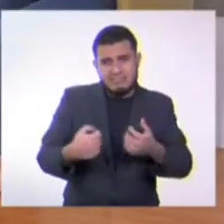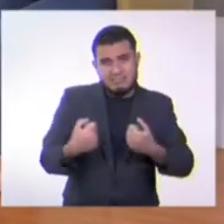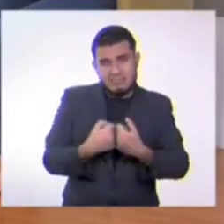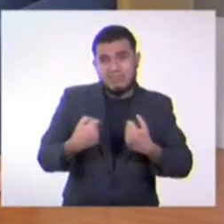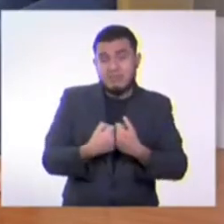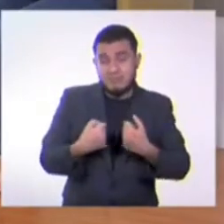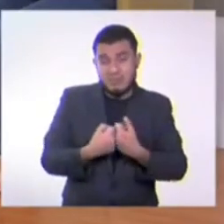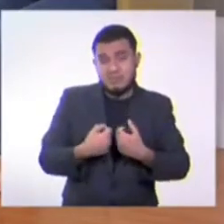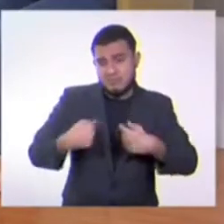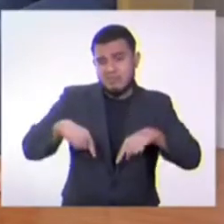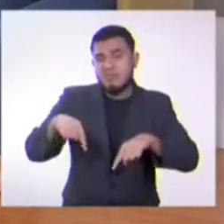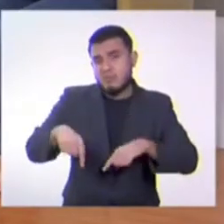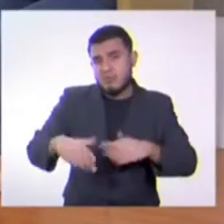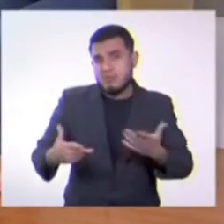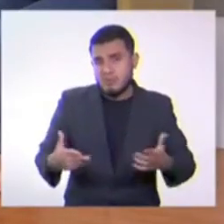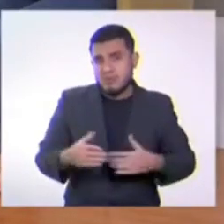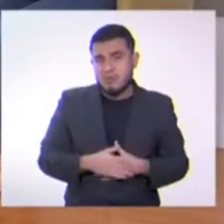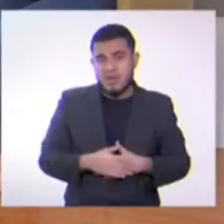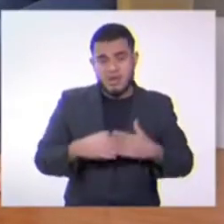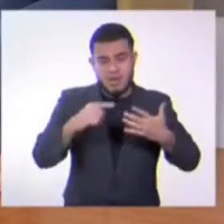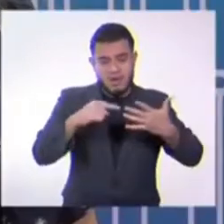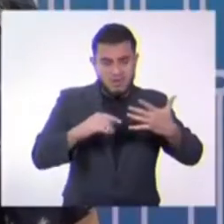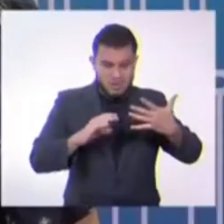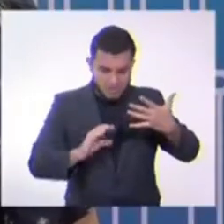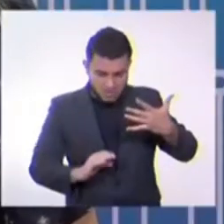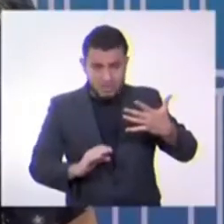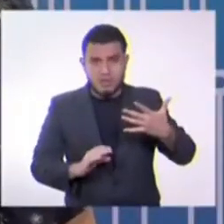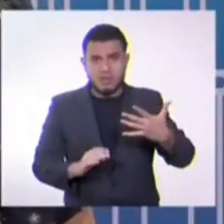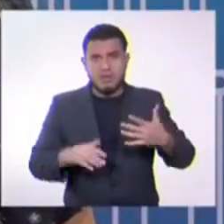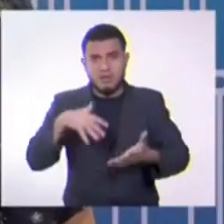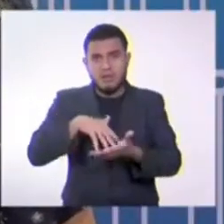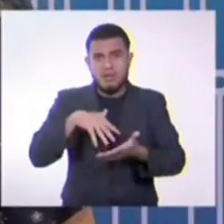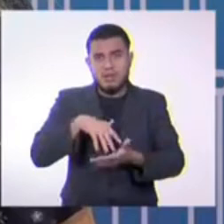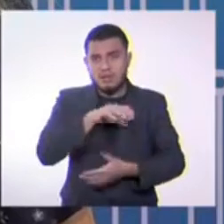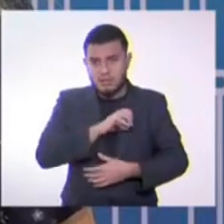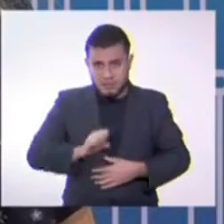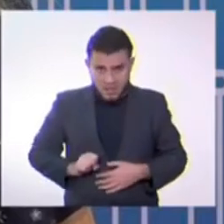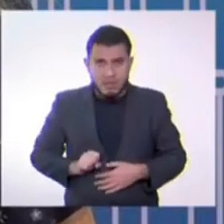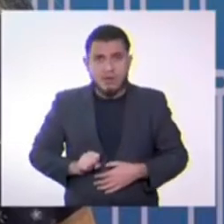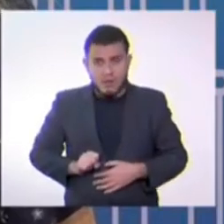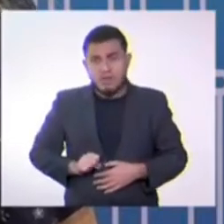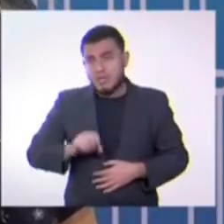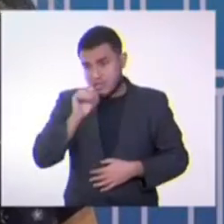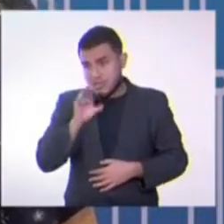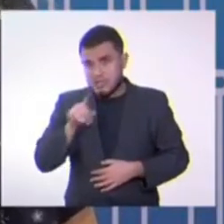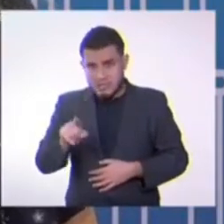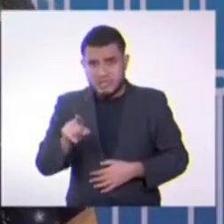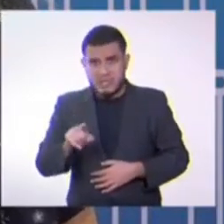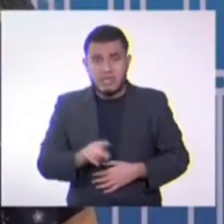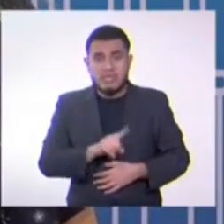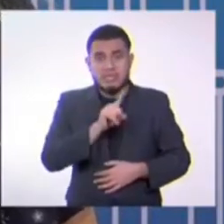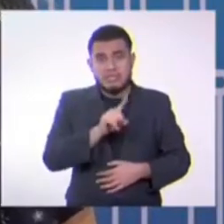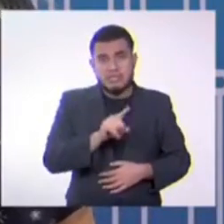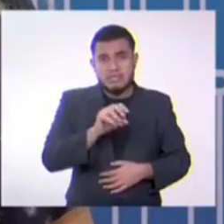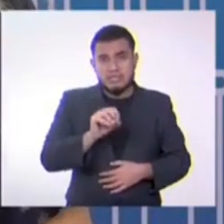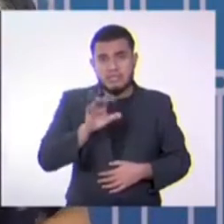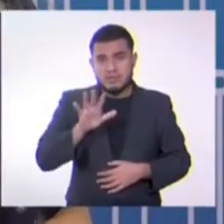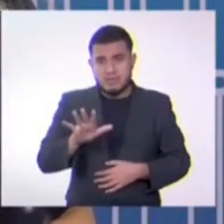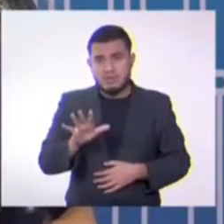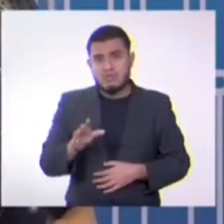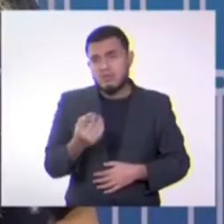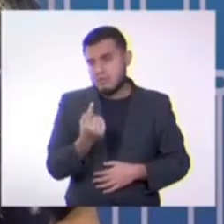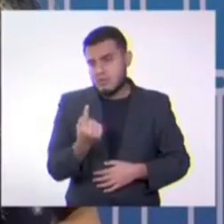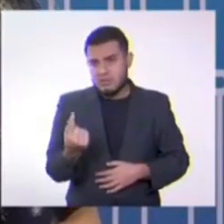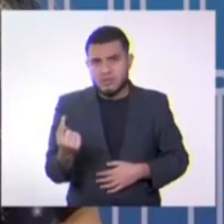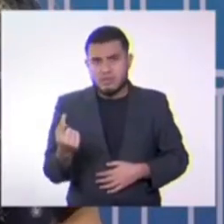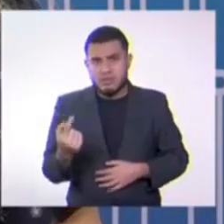¿Cuál es la situación actual? La Constitución de la República, en el artículo 105, dice que hay hay una cantidad de tierras que deben de tener las personas, que son